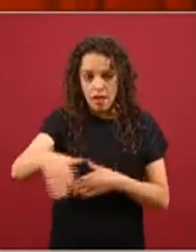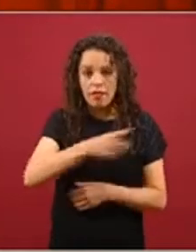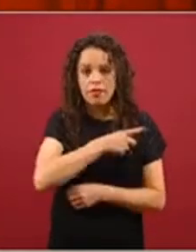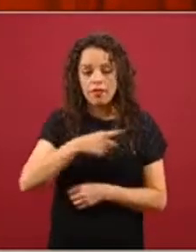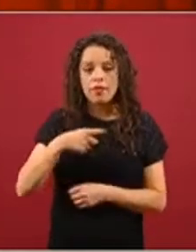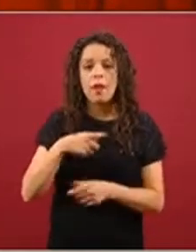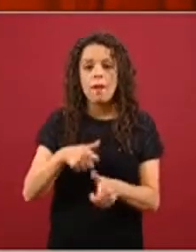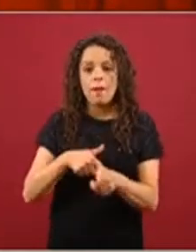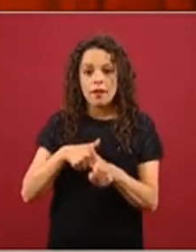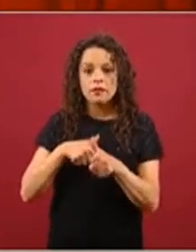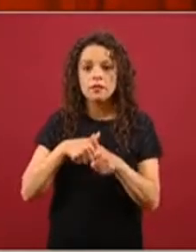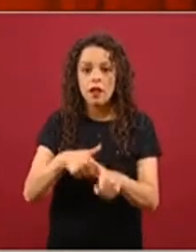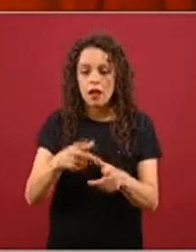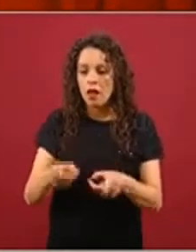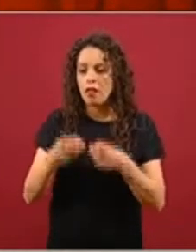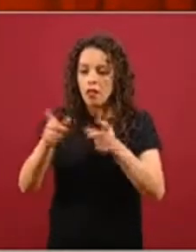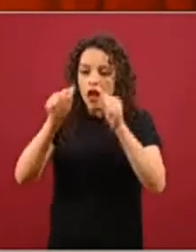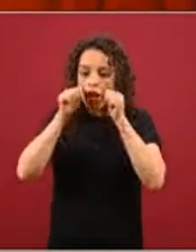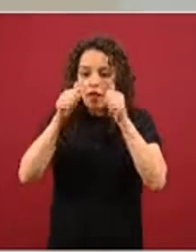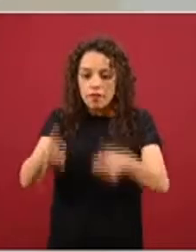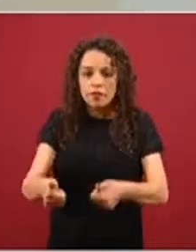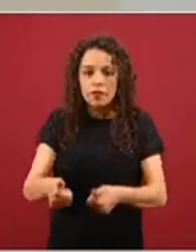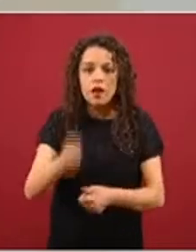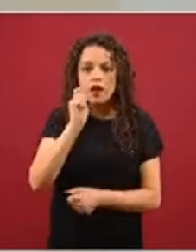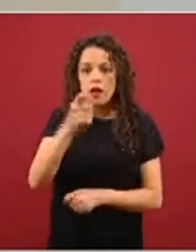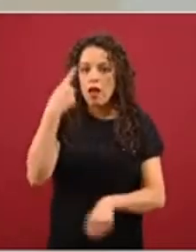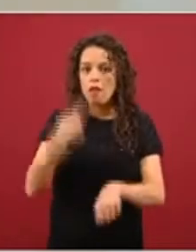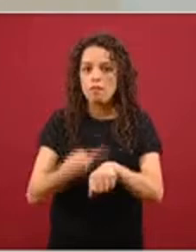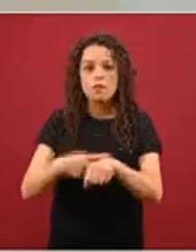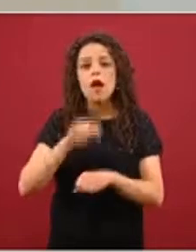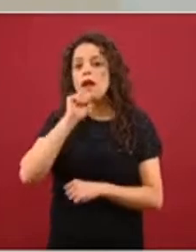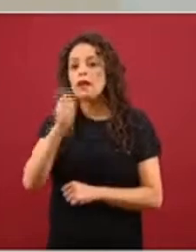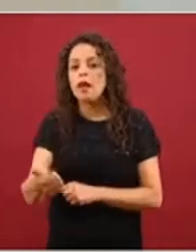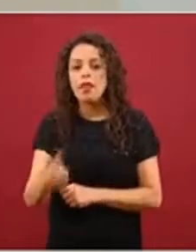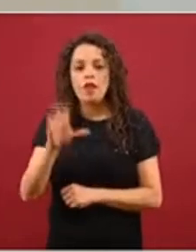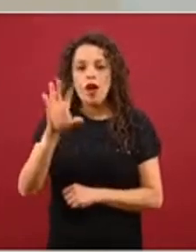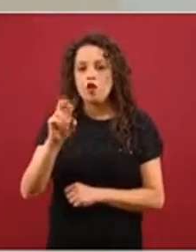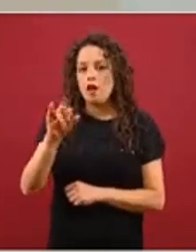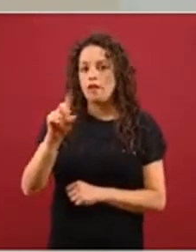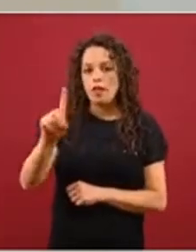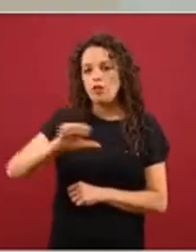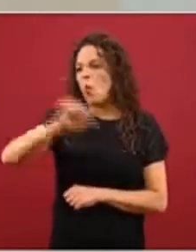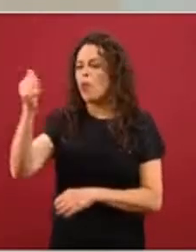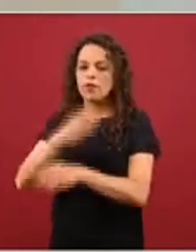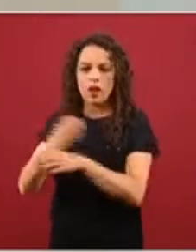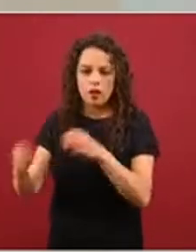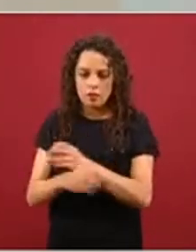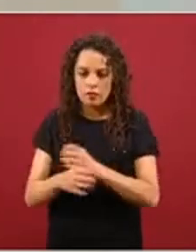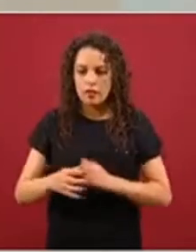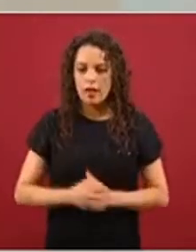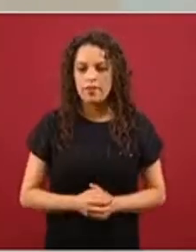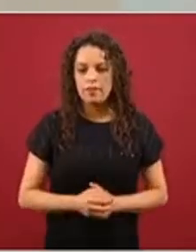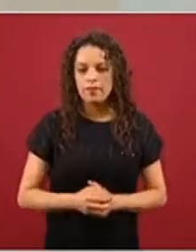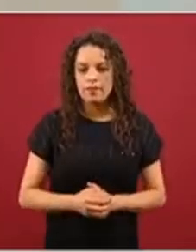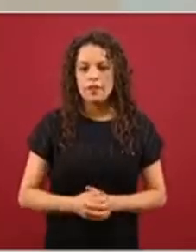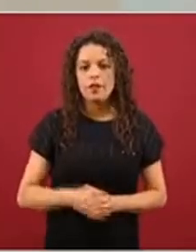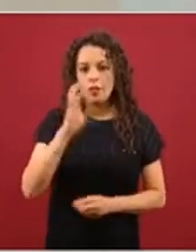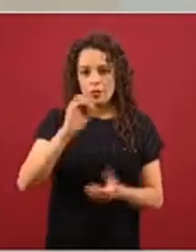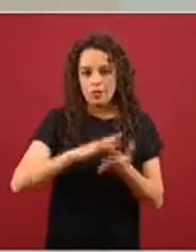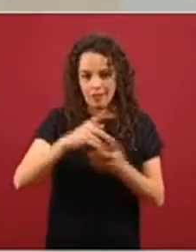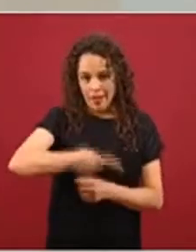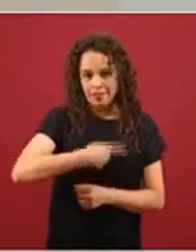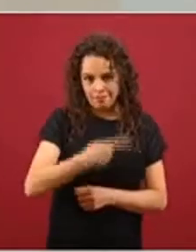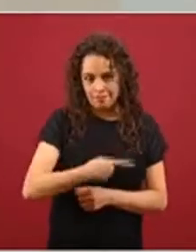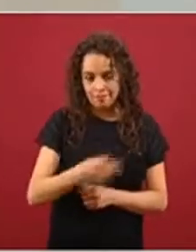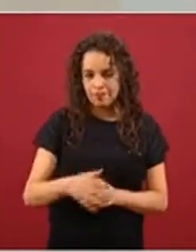los servicios no COVID. Entonces, la respuesta corta a este planteamiento, que le agradezco, es sí, sí puede